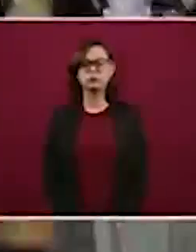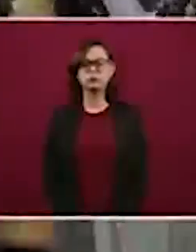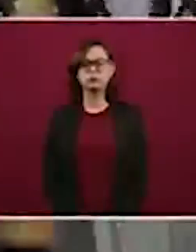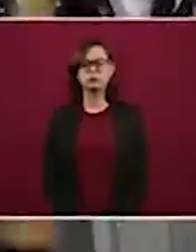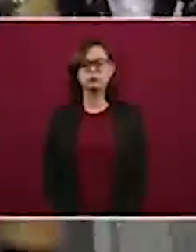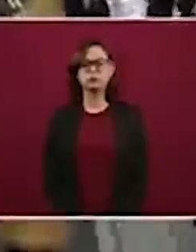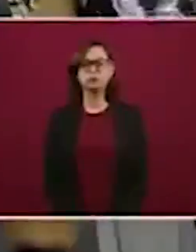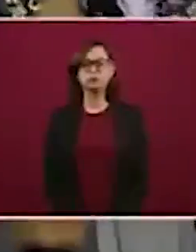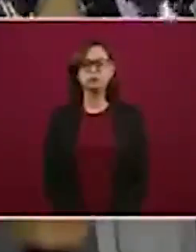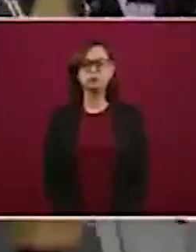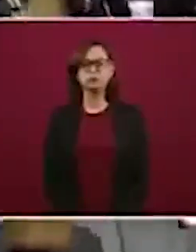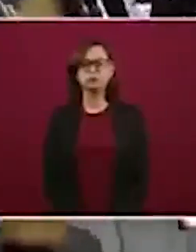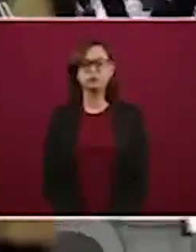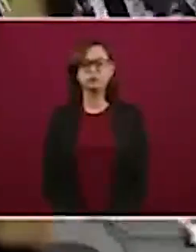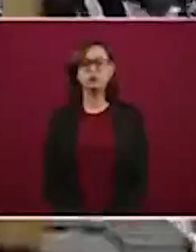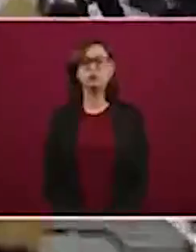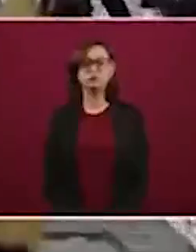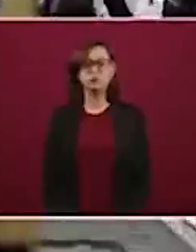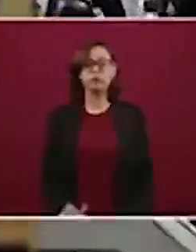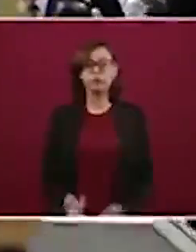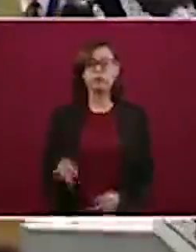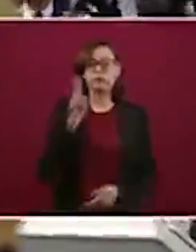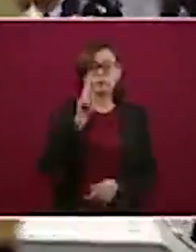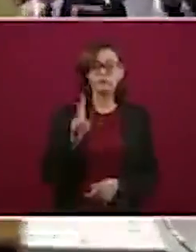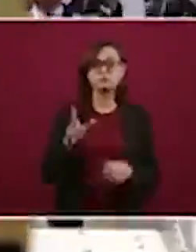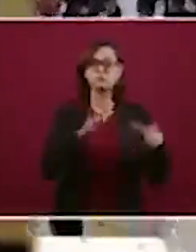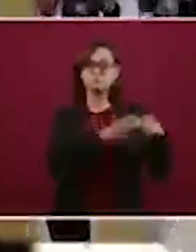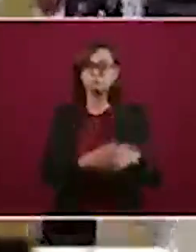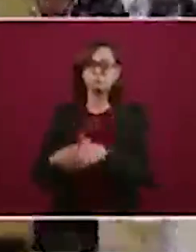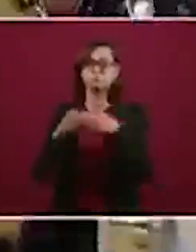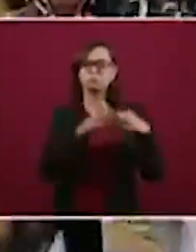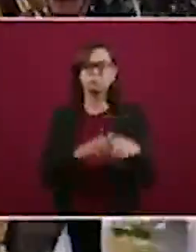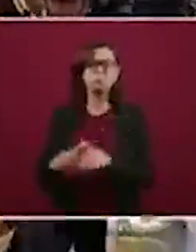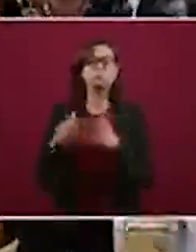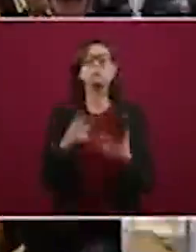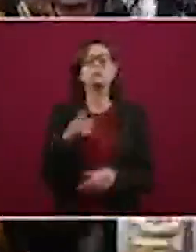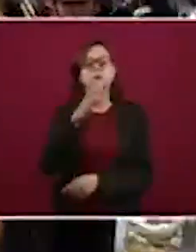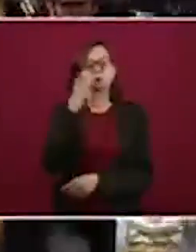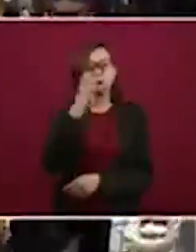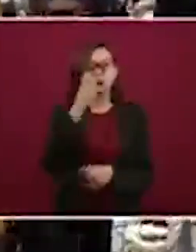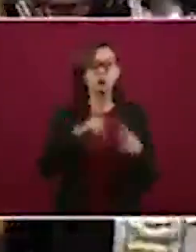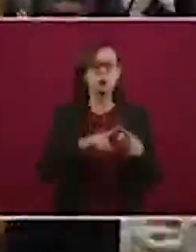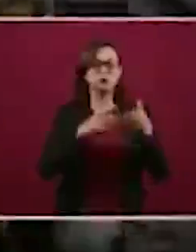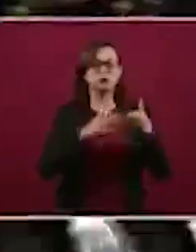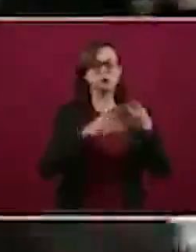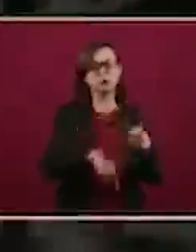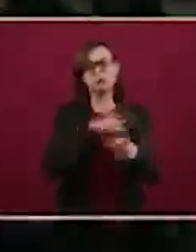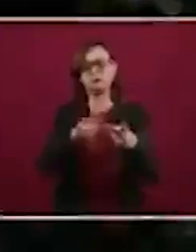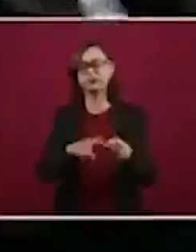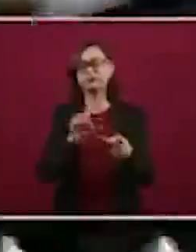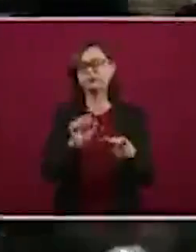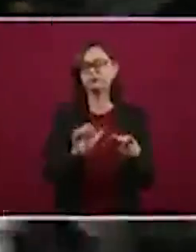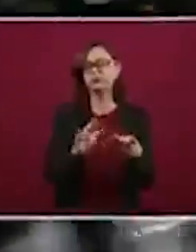vemos la columna desfilan donde van bajo el mando de su director, el vicealmirante Héctor Capetillo López. La escuela militar